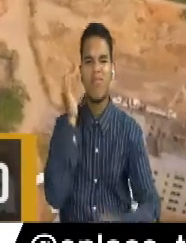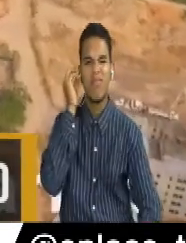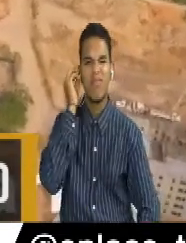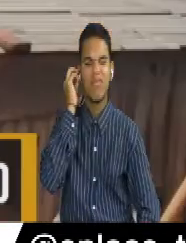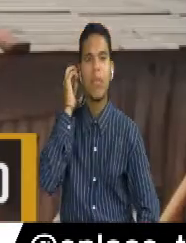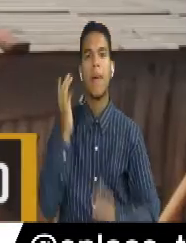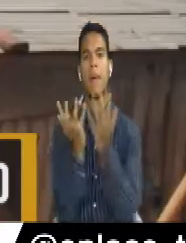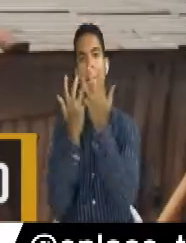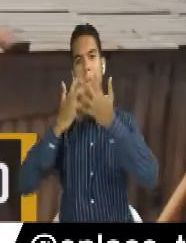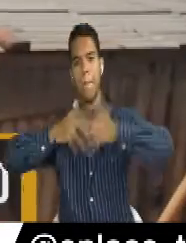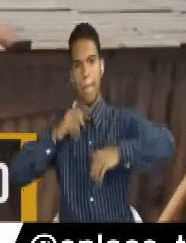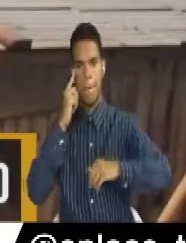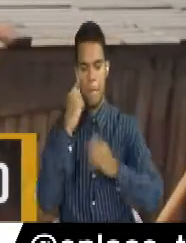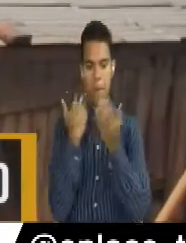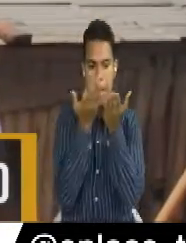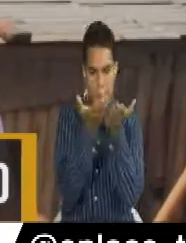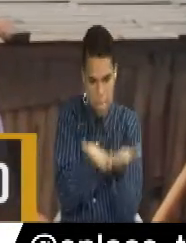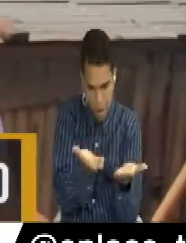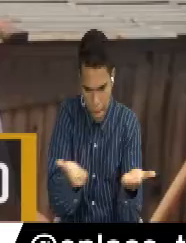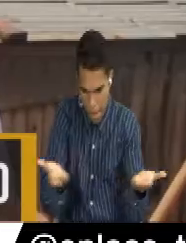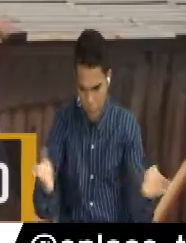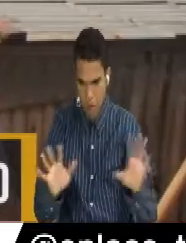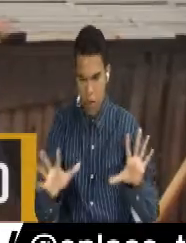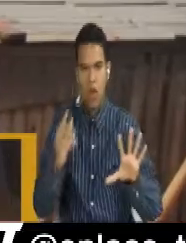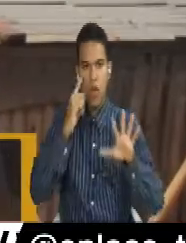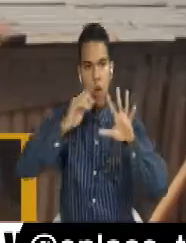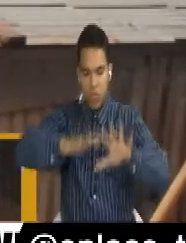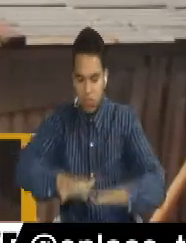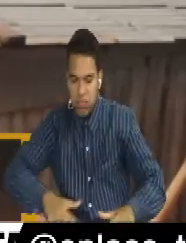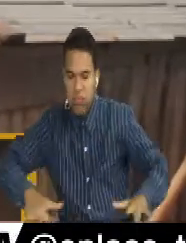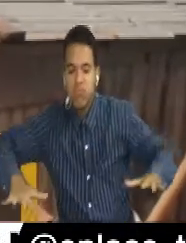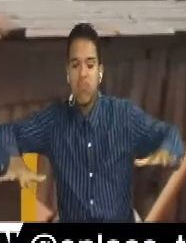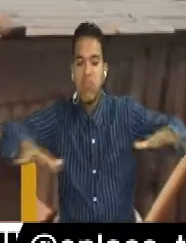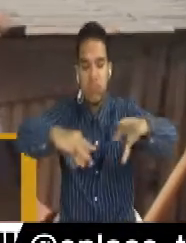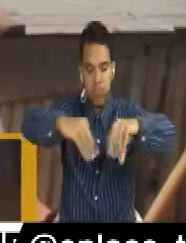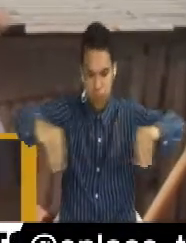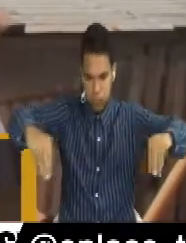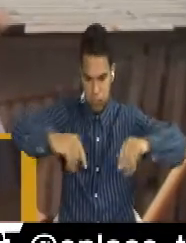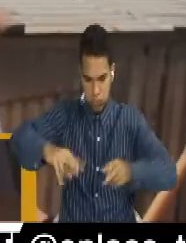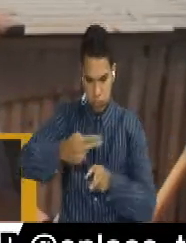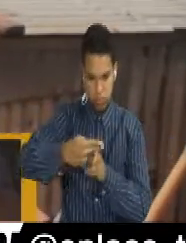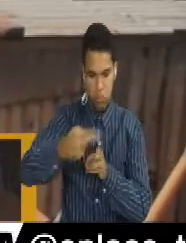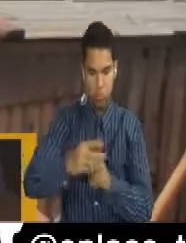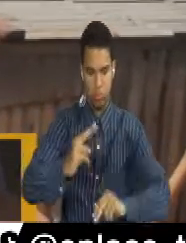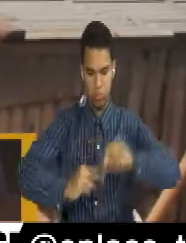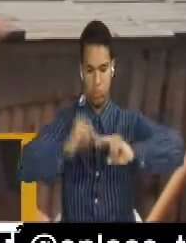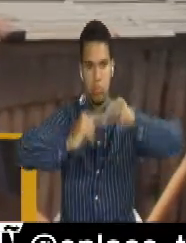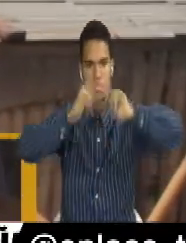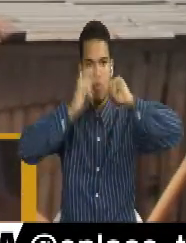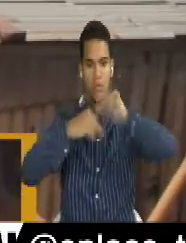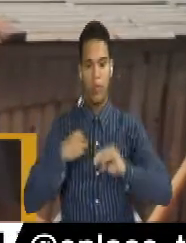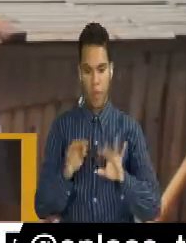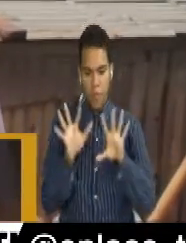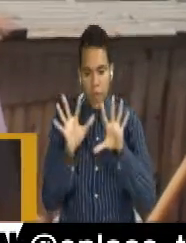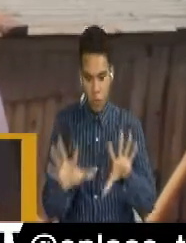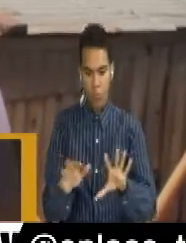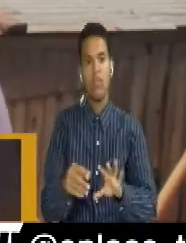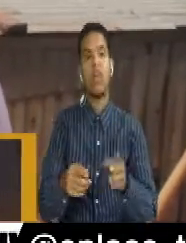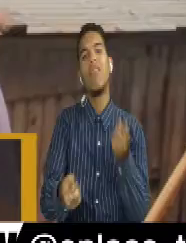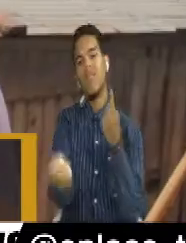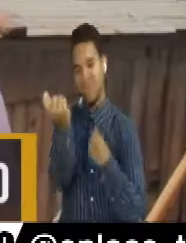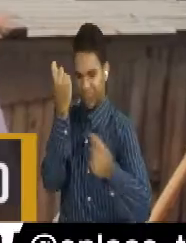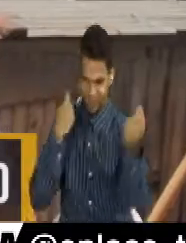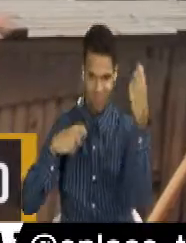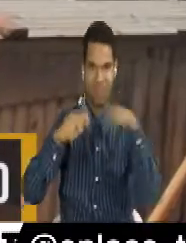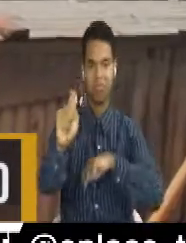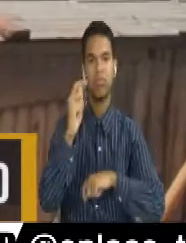licitación, adjudicamos lo que van a ser los lotes, hacer la entrega, porque acuerde que los lotes van a ser vendidos, entonces hay que